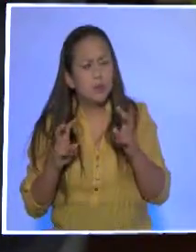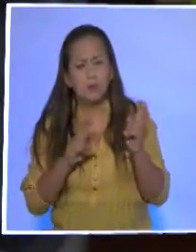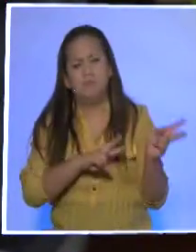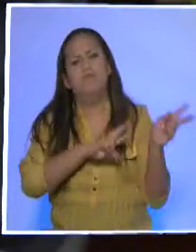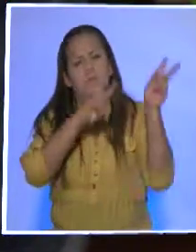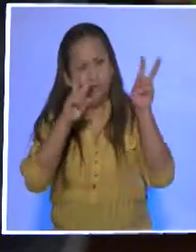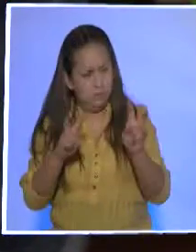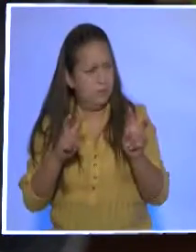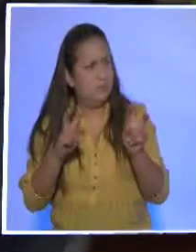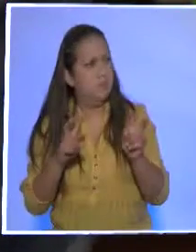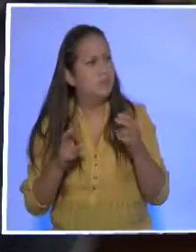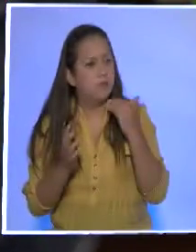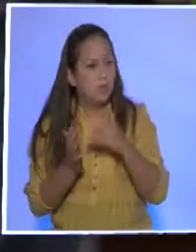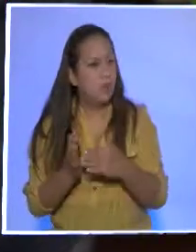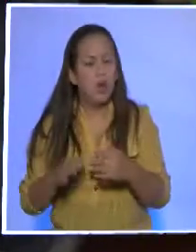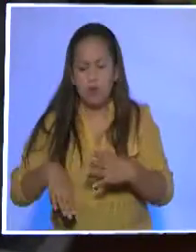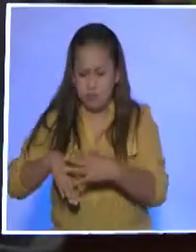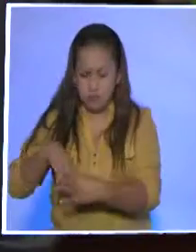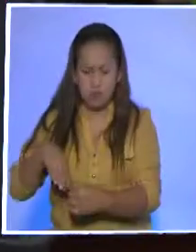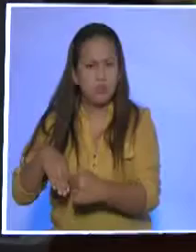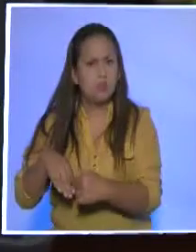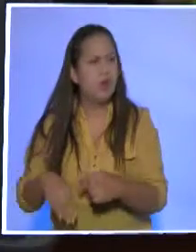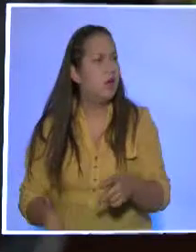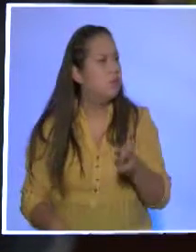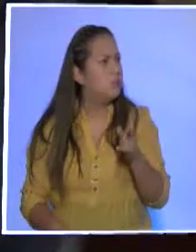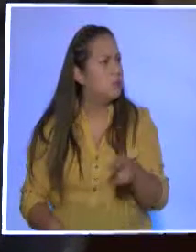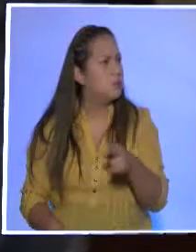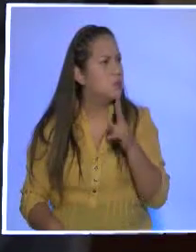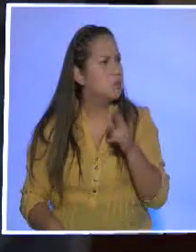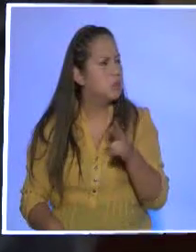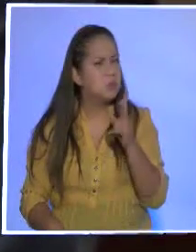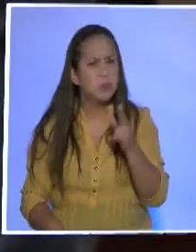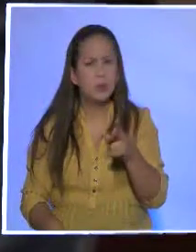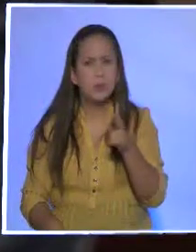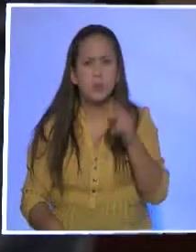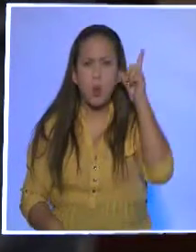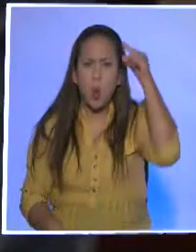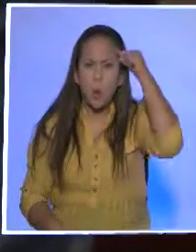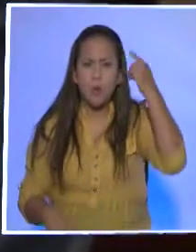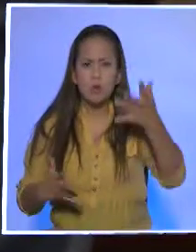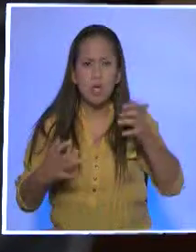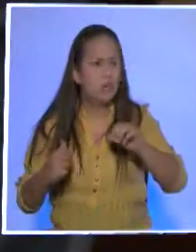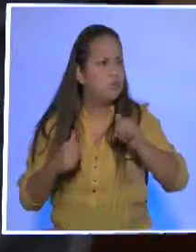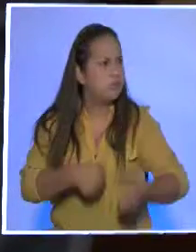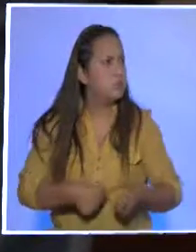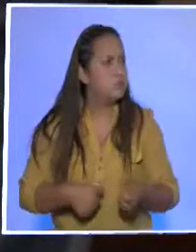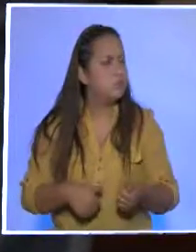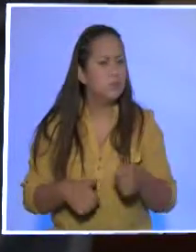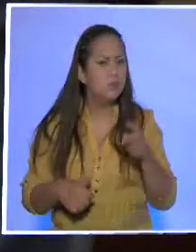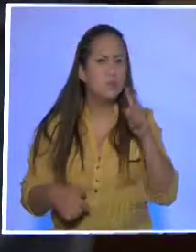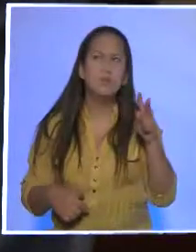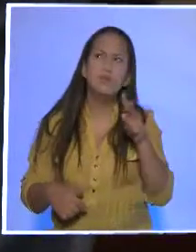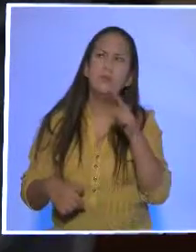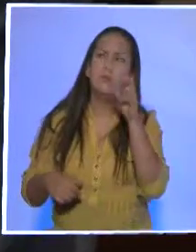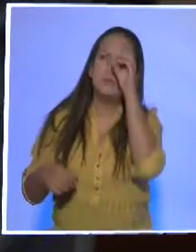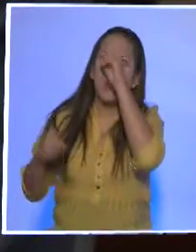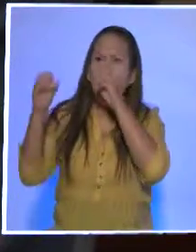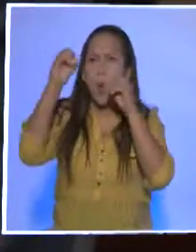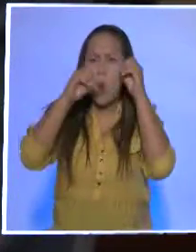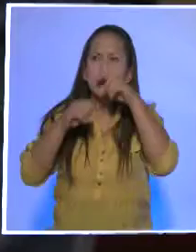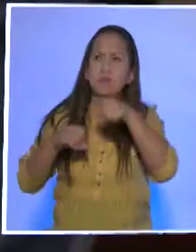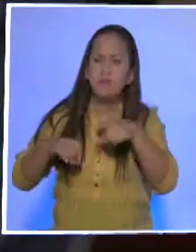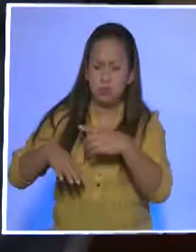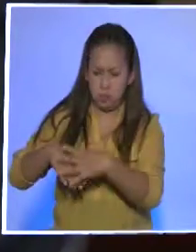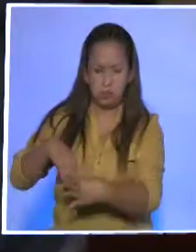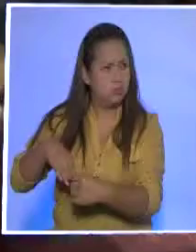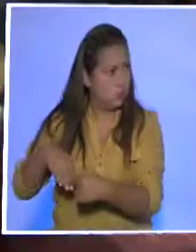ahora mismo en américa latina' intentos de desestabilización cuando si uno observa el mapa político de la región uno se da